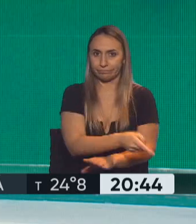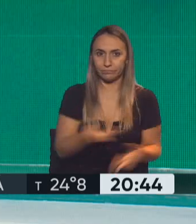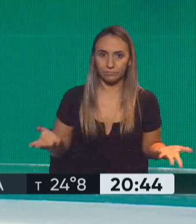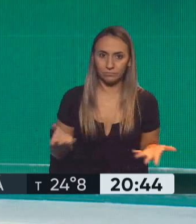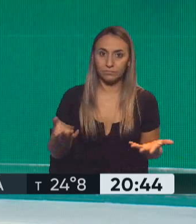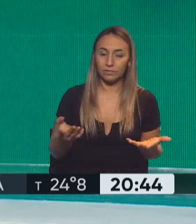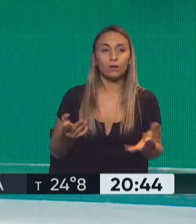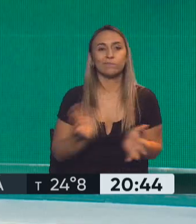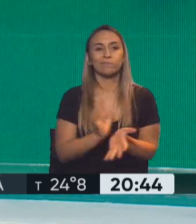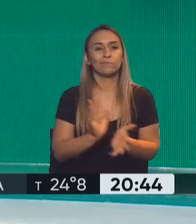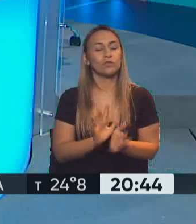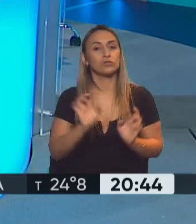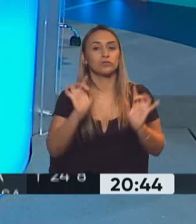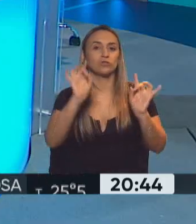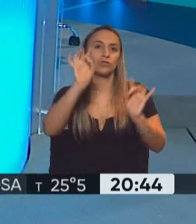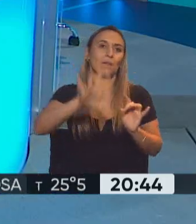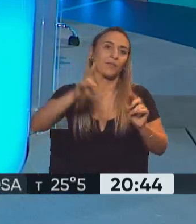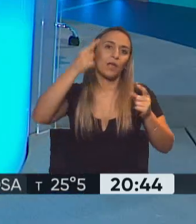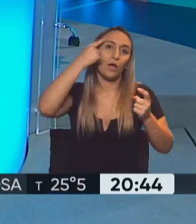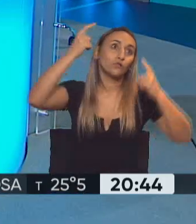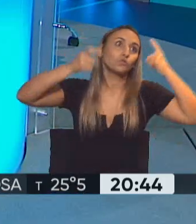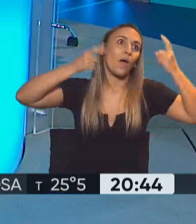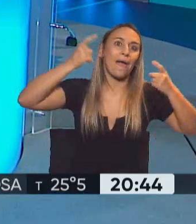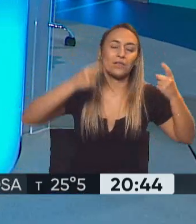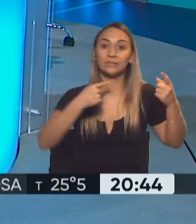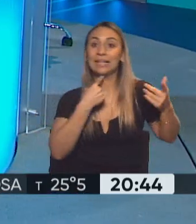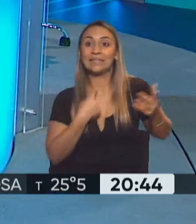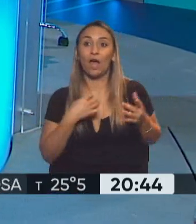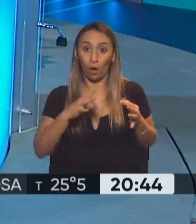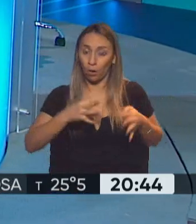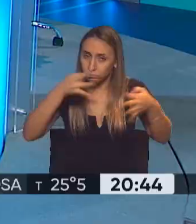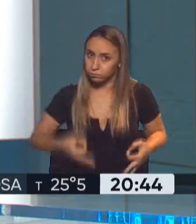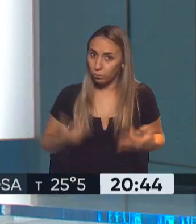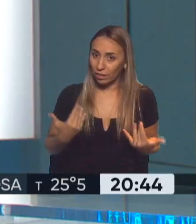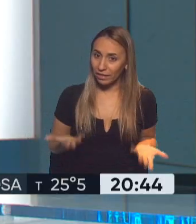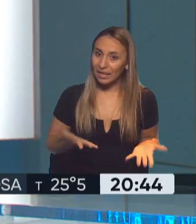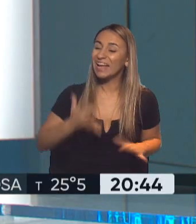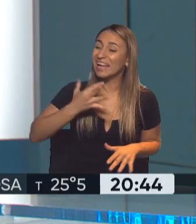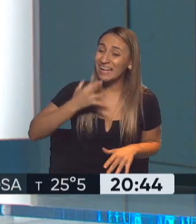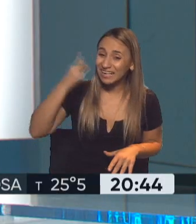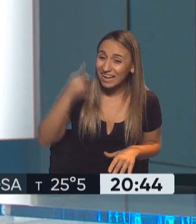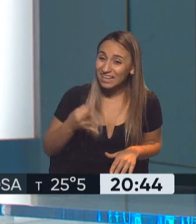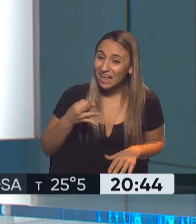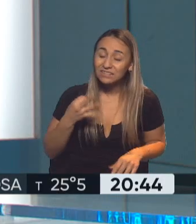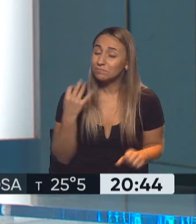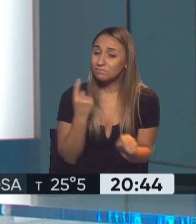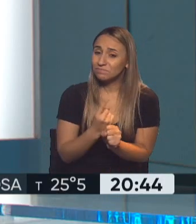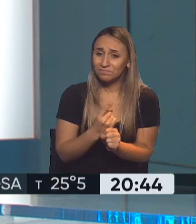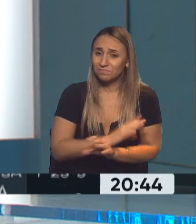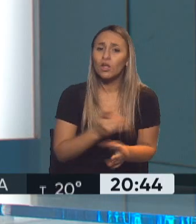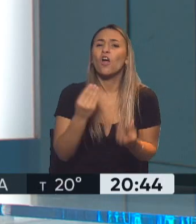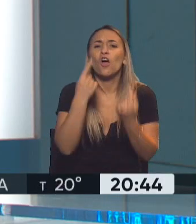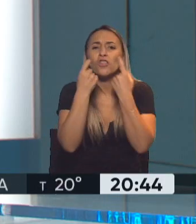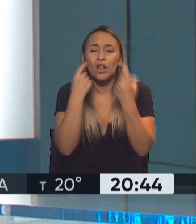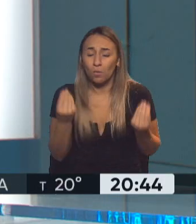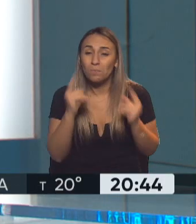concretarlo no sé qué creen ustedes hay voluntad política pero para empezar una de las preguntas es que no hay herramientas para lograr que la fuga regrese